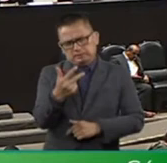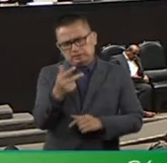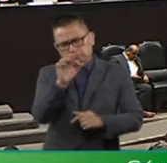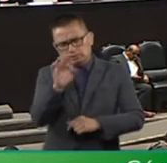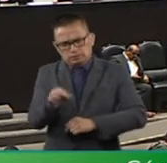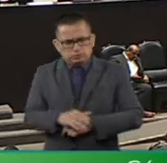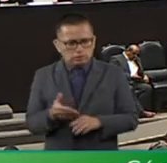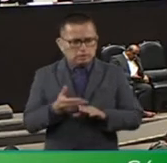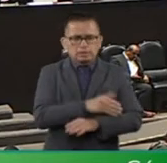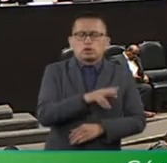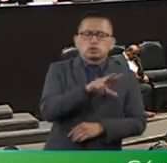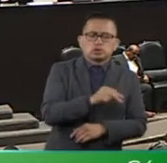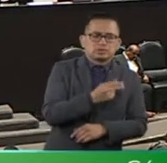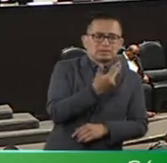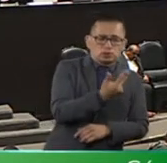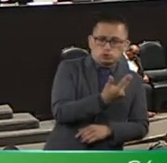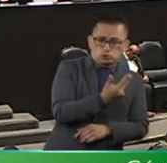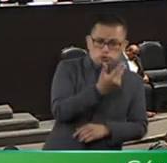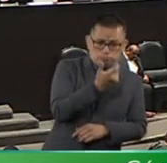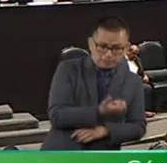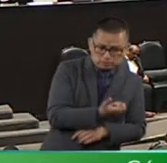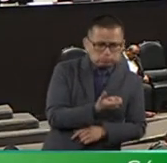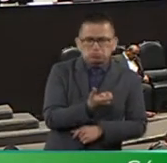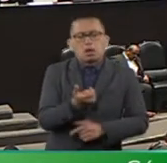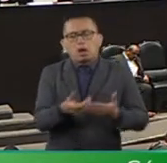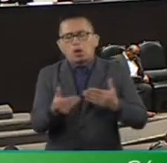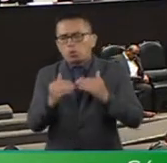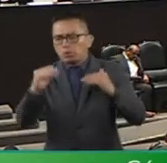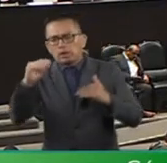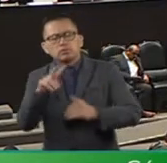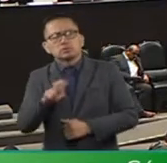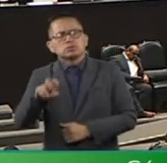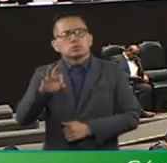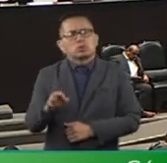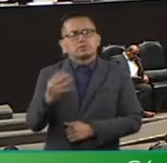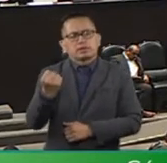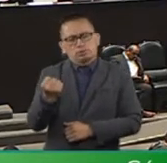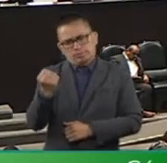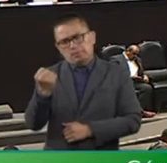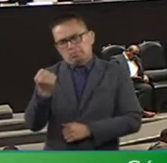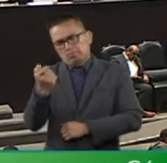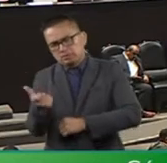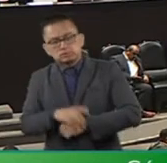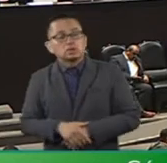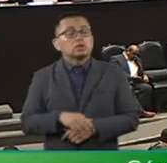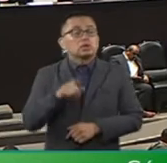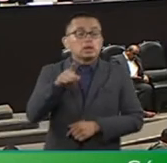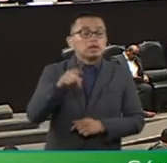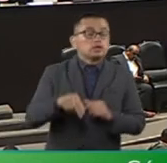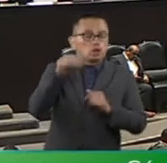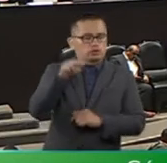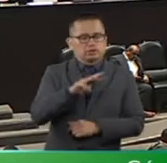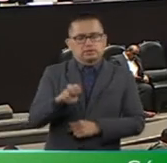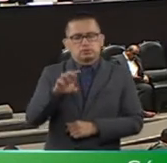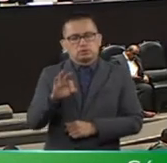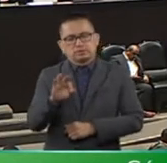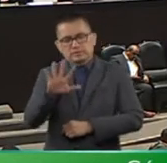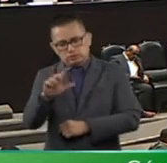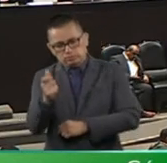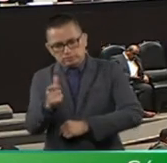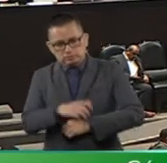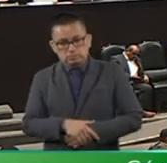a 249 pesos y en el norte 375 pesos, sin ningún